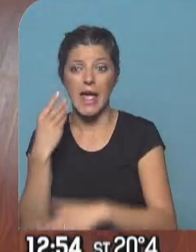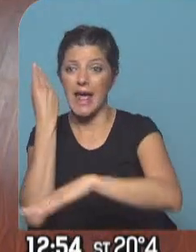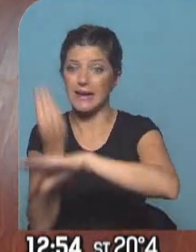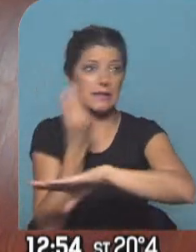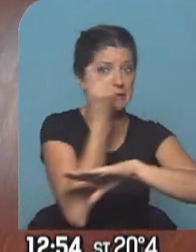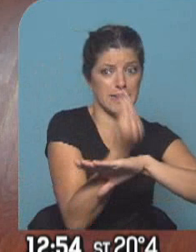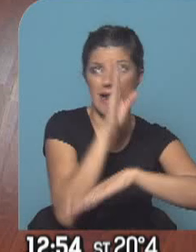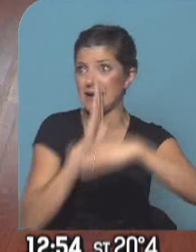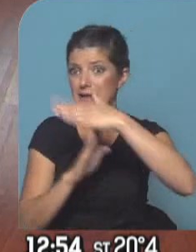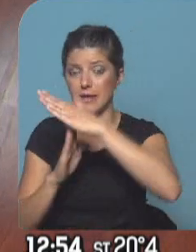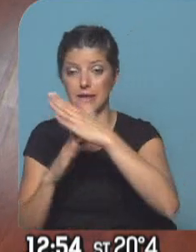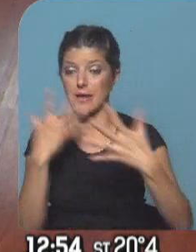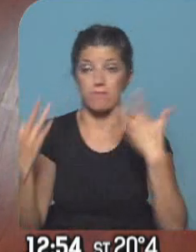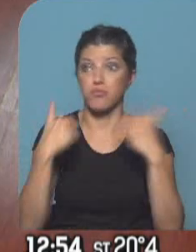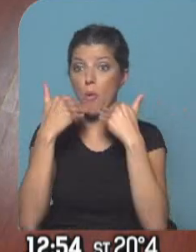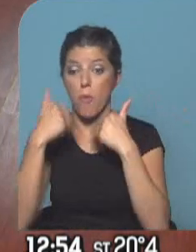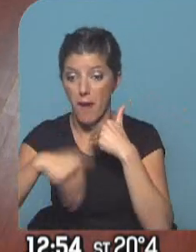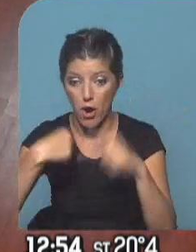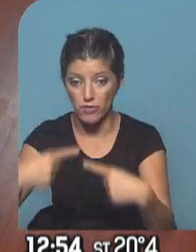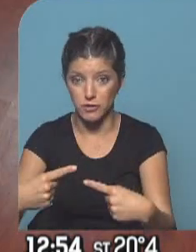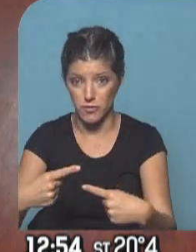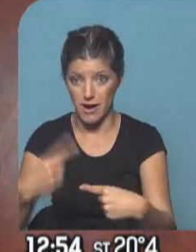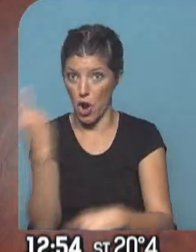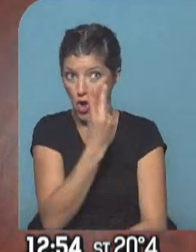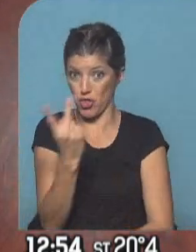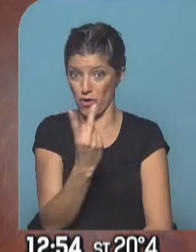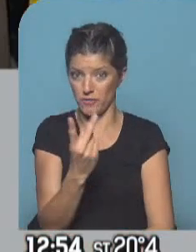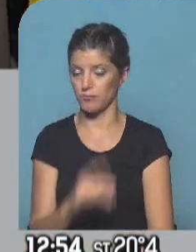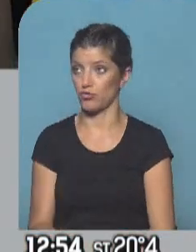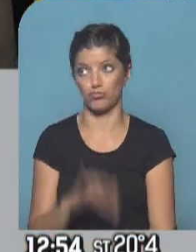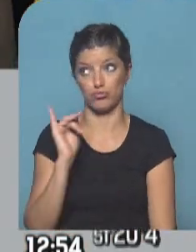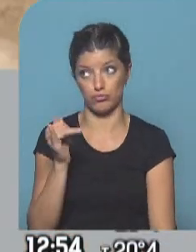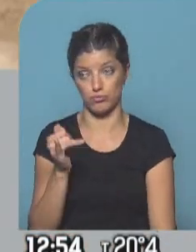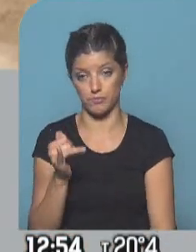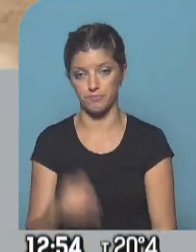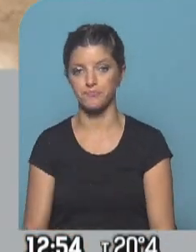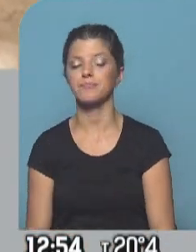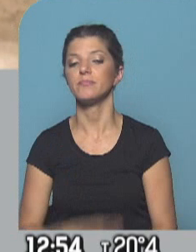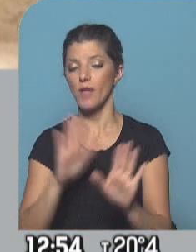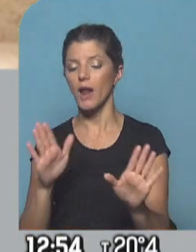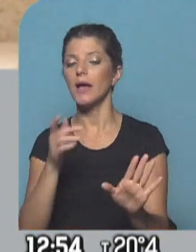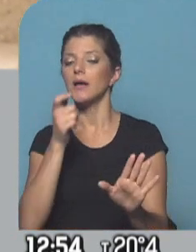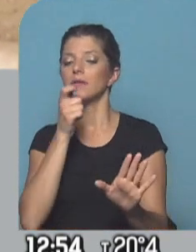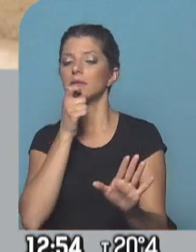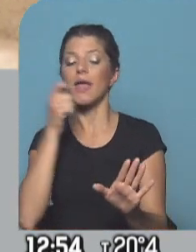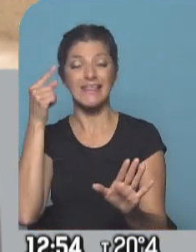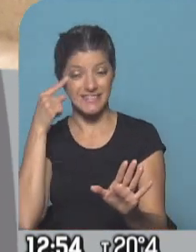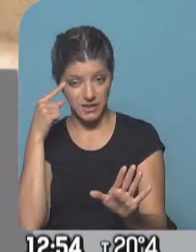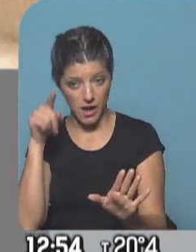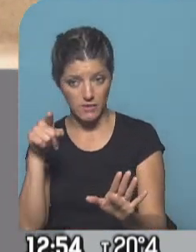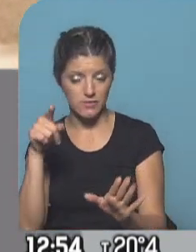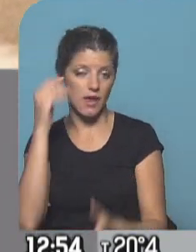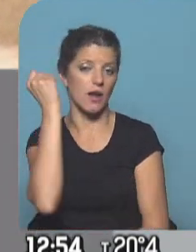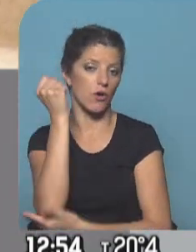sea, imprevisibles de los dos lados. Tal ¿no? cual. Y te agregaría, sí. Inde, que si China le suelta la mano, también en el tema